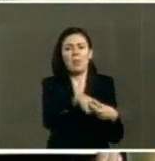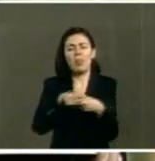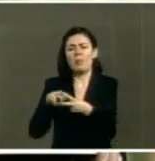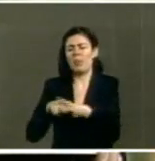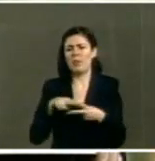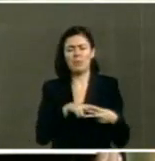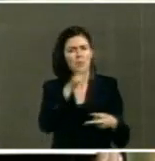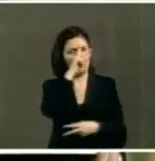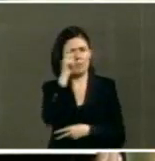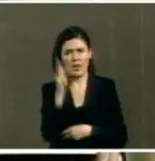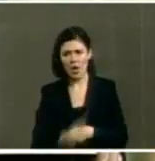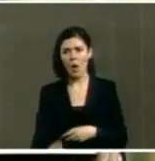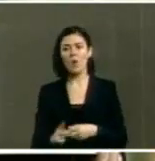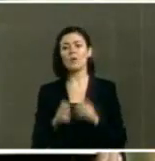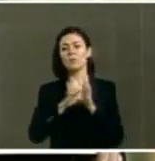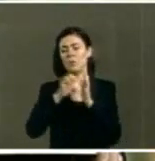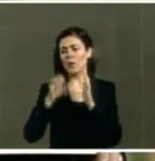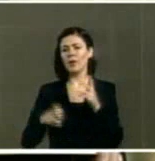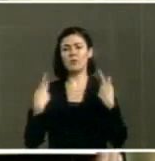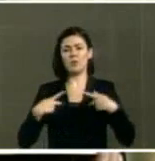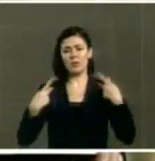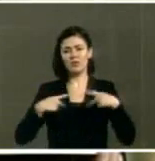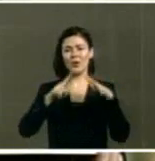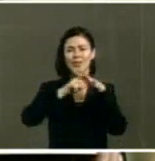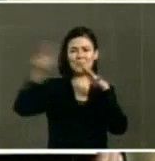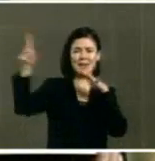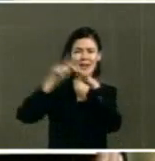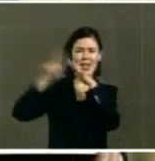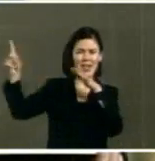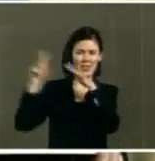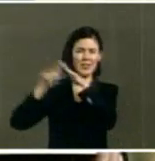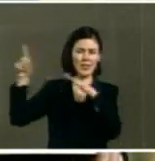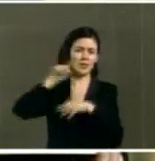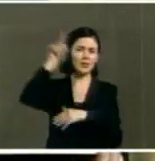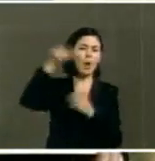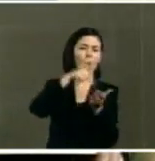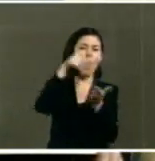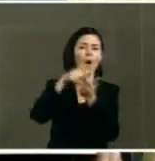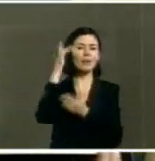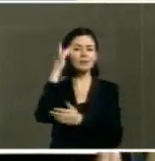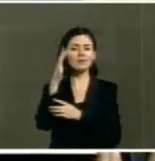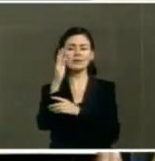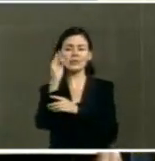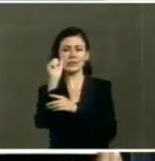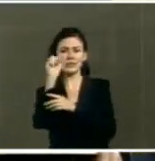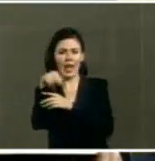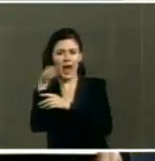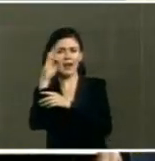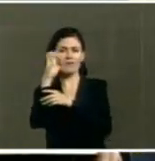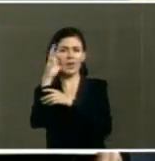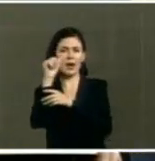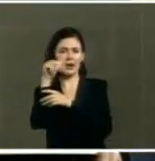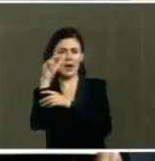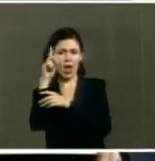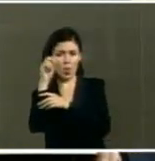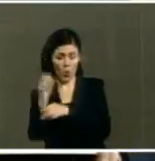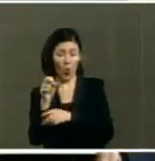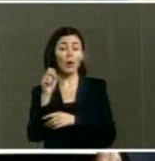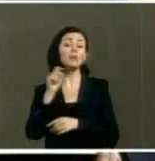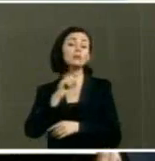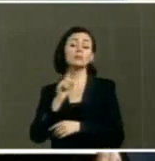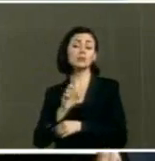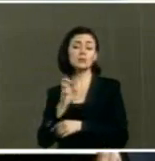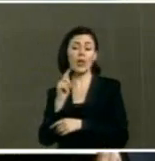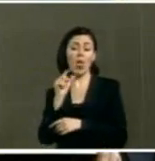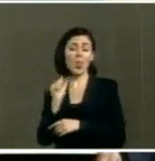incluyendo el asesinato bárbaro de migrantes en San Fernando, a quienes los Zetas dicen haber confundido con